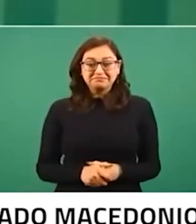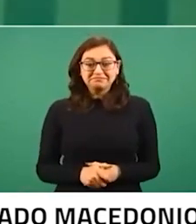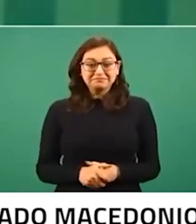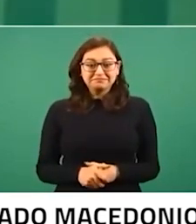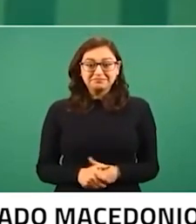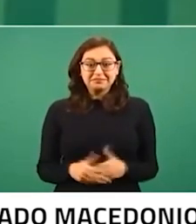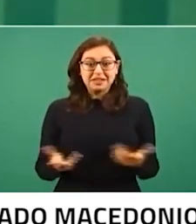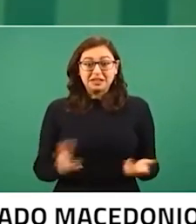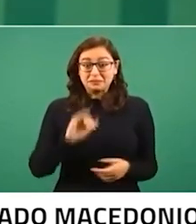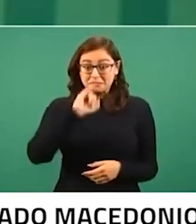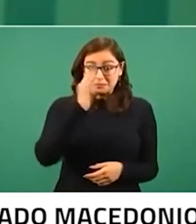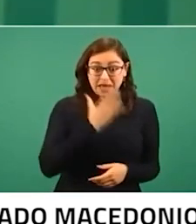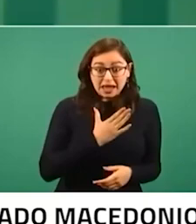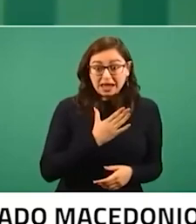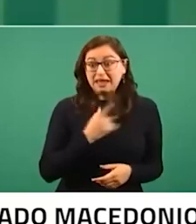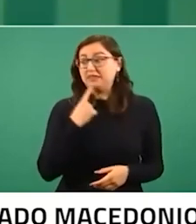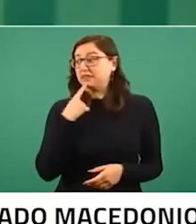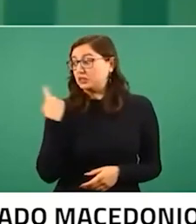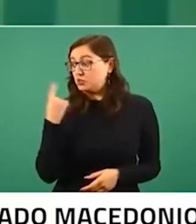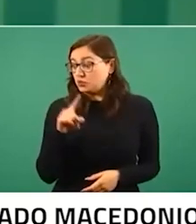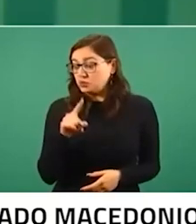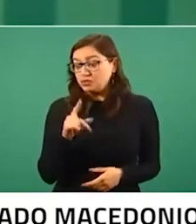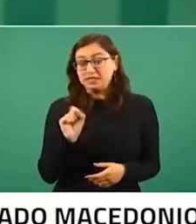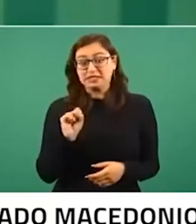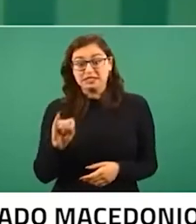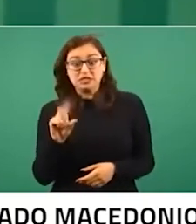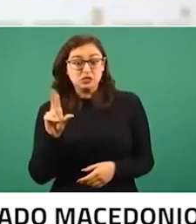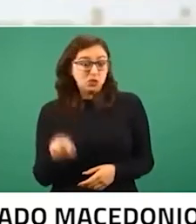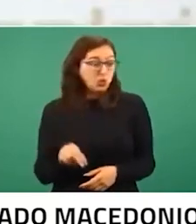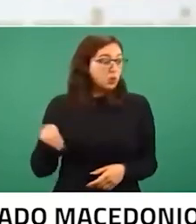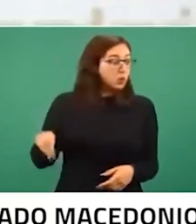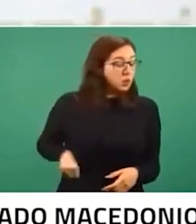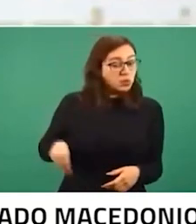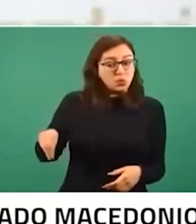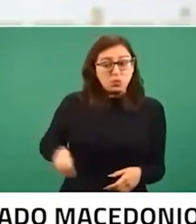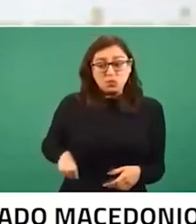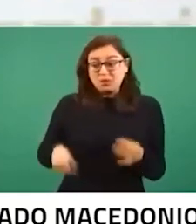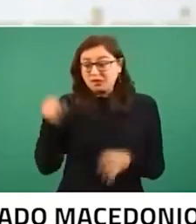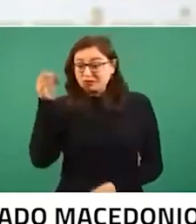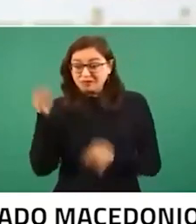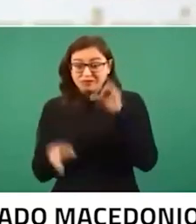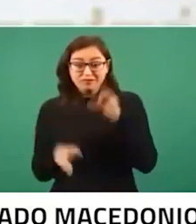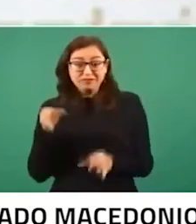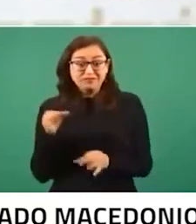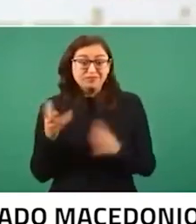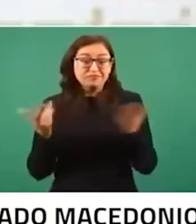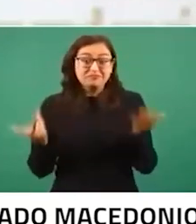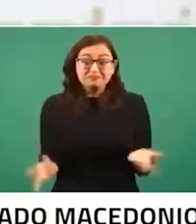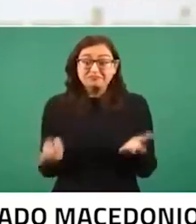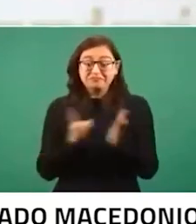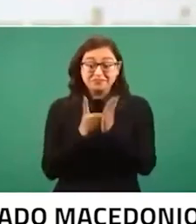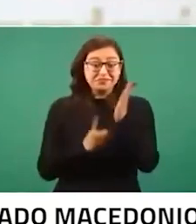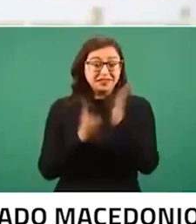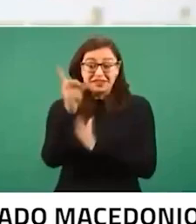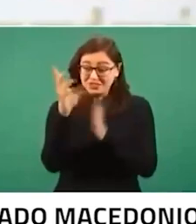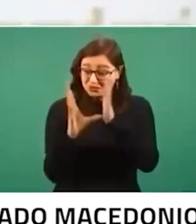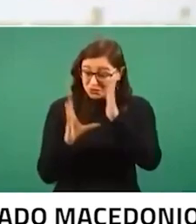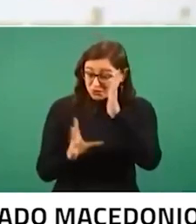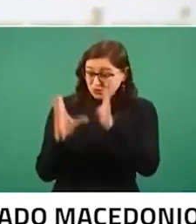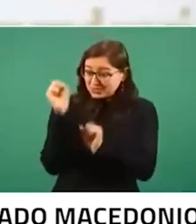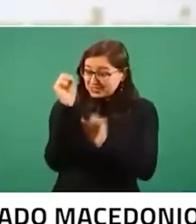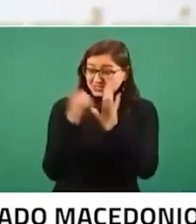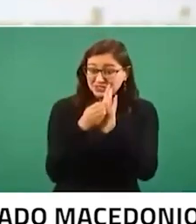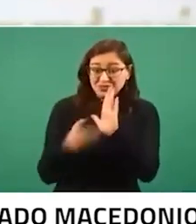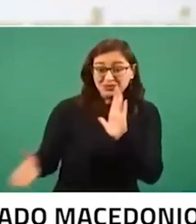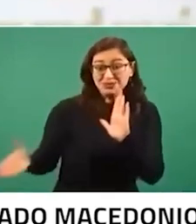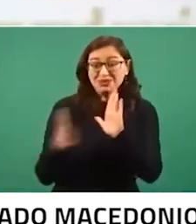la garantía de y la presunción de inocencia y la garantía de audiencia también son valores constitucionales que habrá